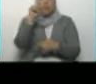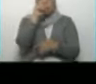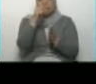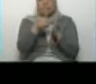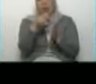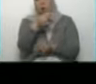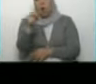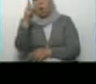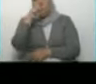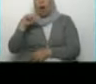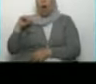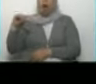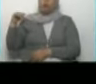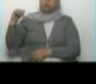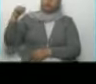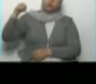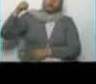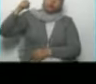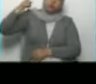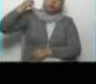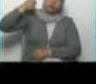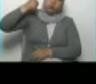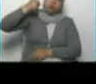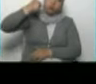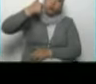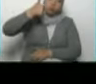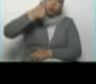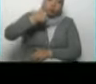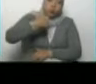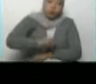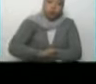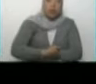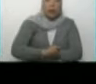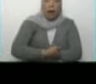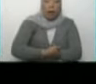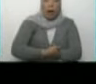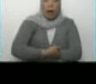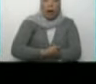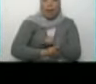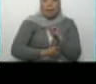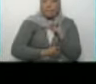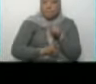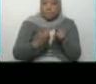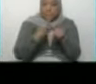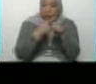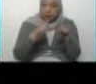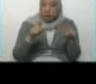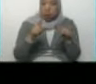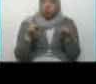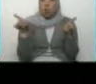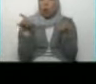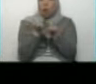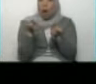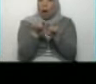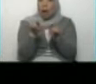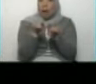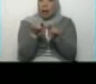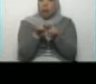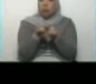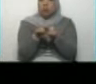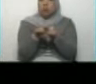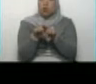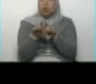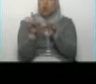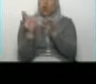de su antiguo calendario, ¿verdad? Pero todos nos regimos por el